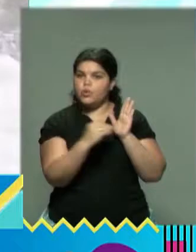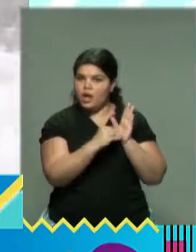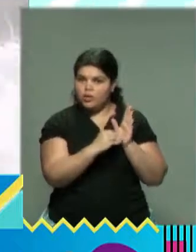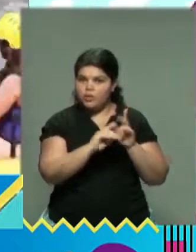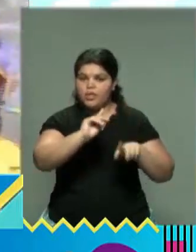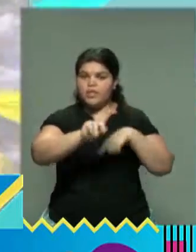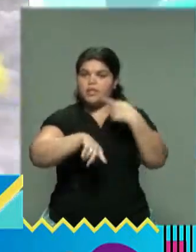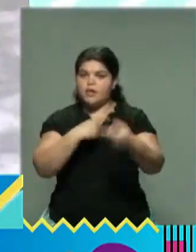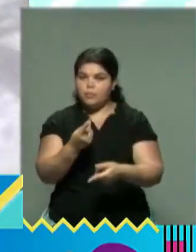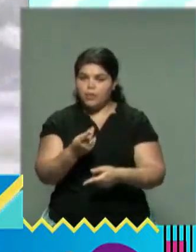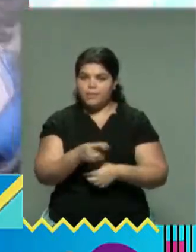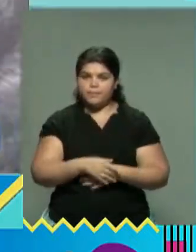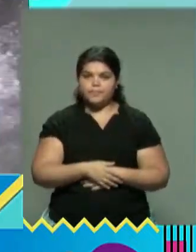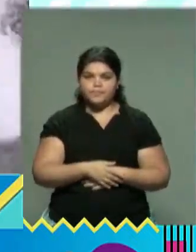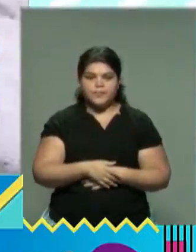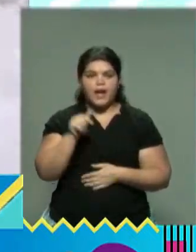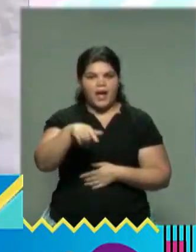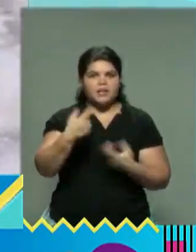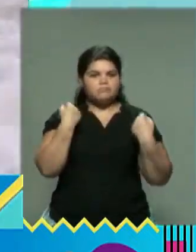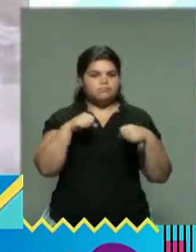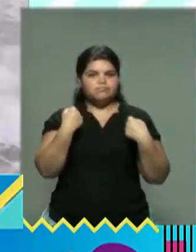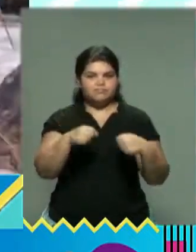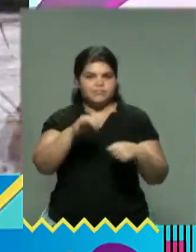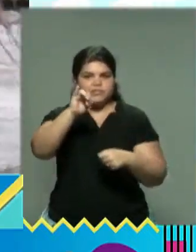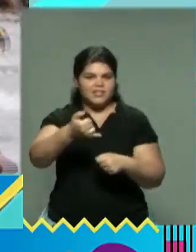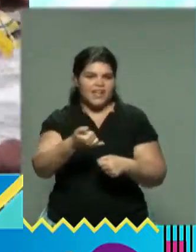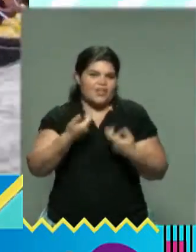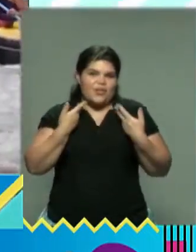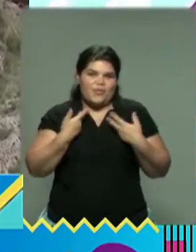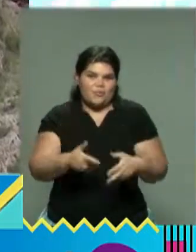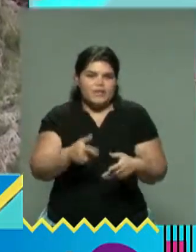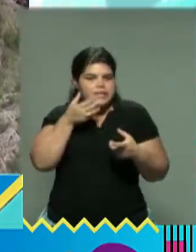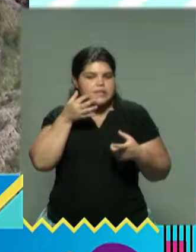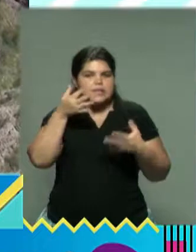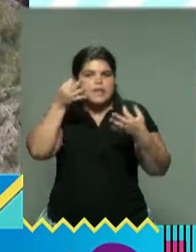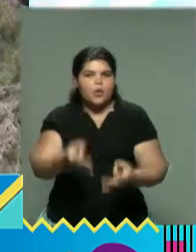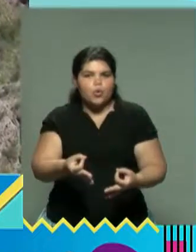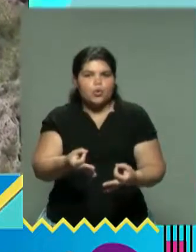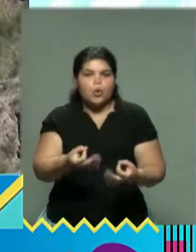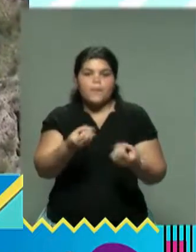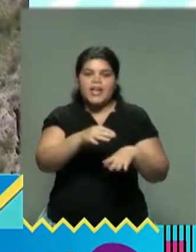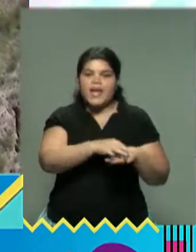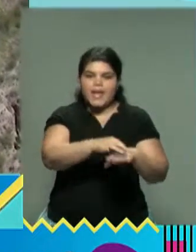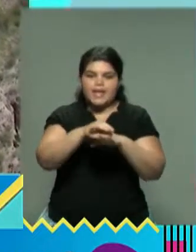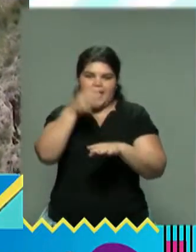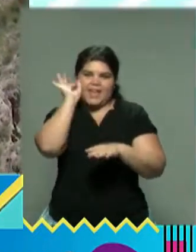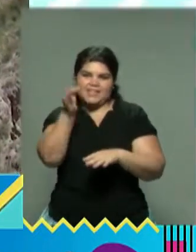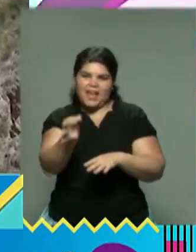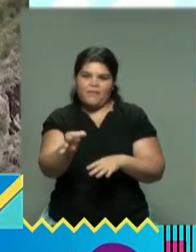se hace una actividad realmente segura porque los guías saben qué hacer en caso de emergencia.